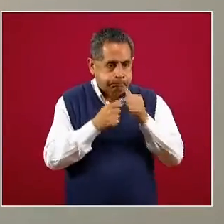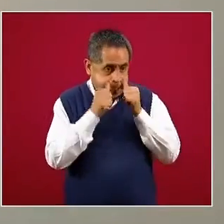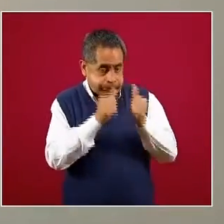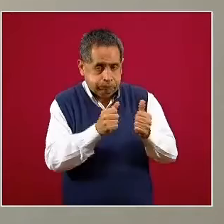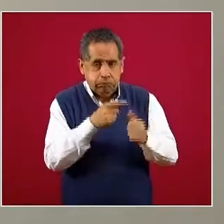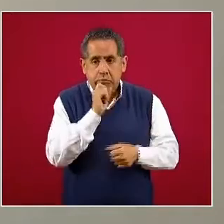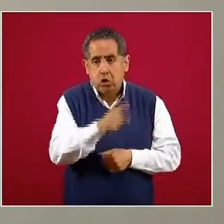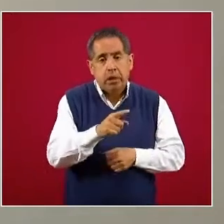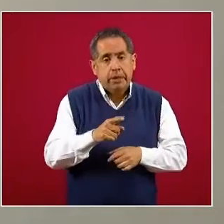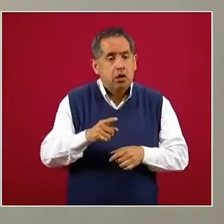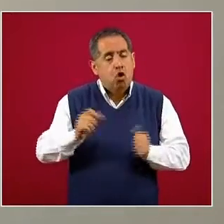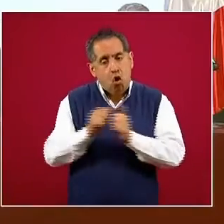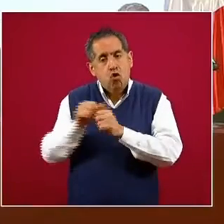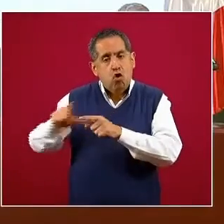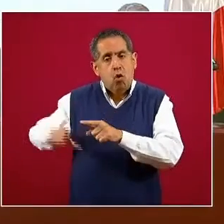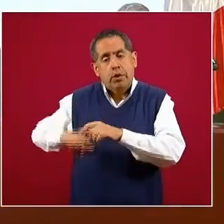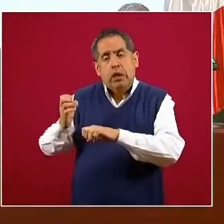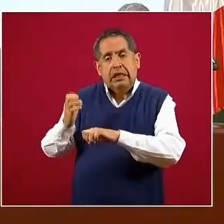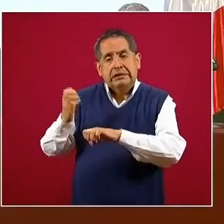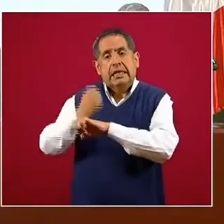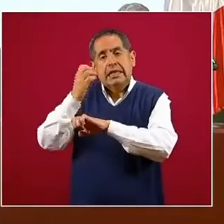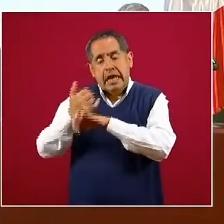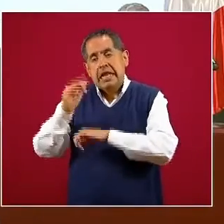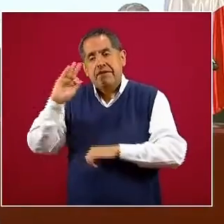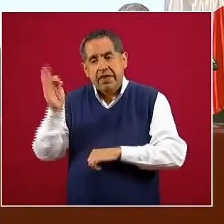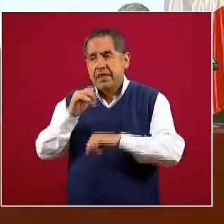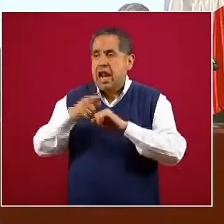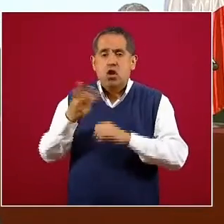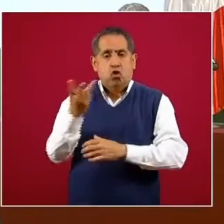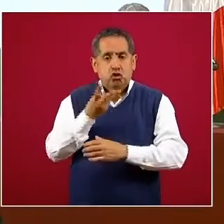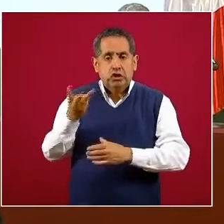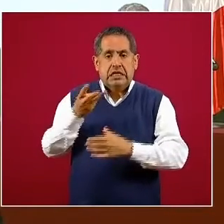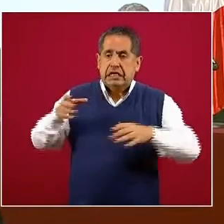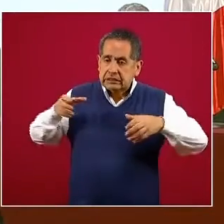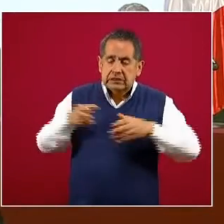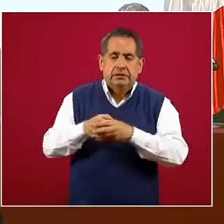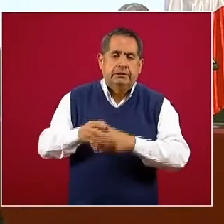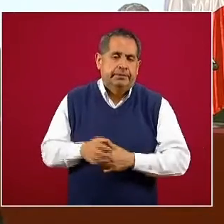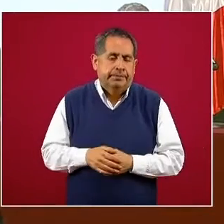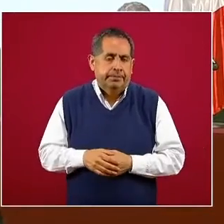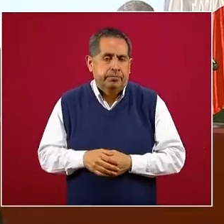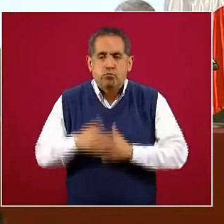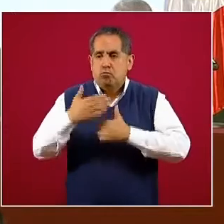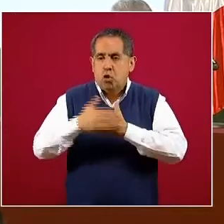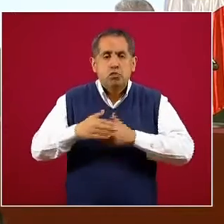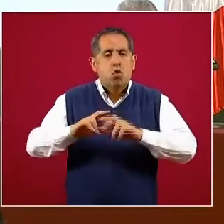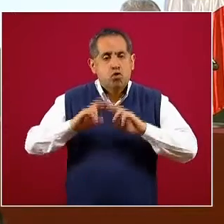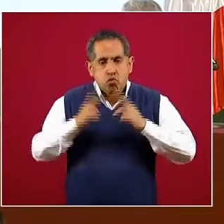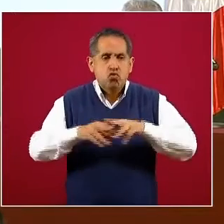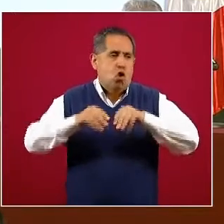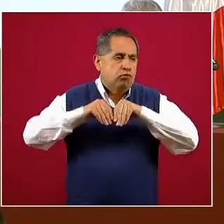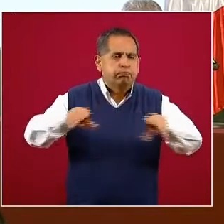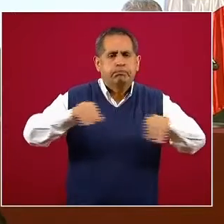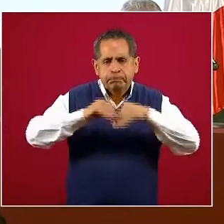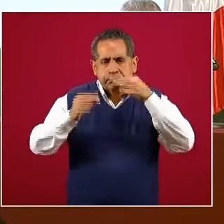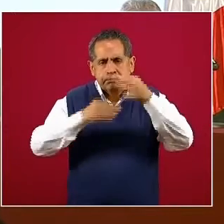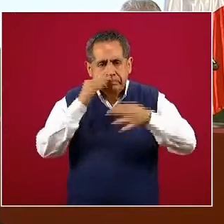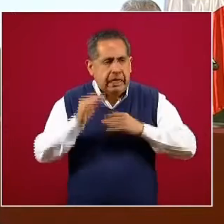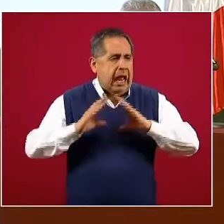Agraria en el estado cuenta con una representación, 5 residencias en donde colaboran